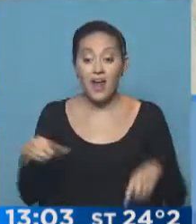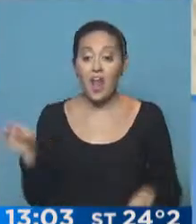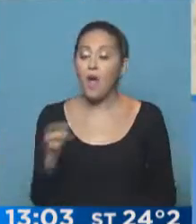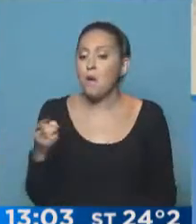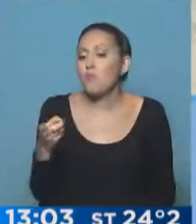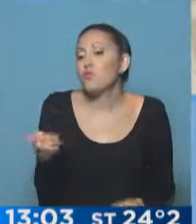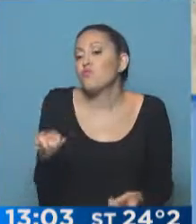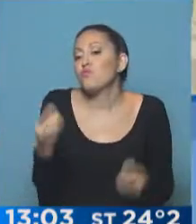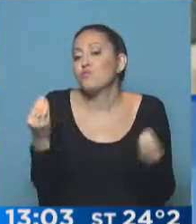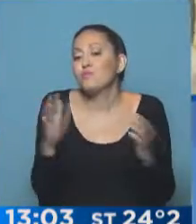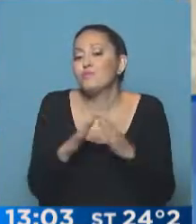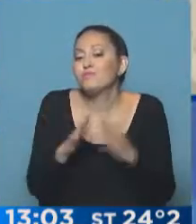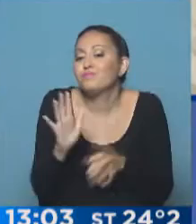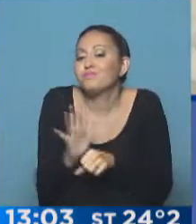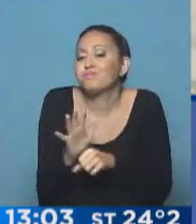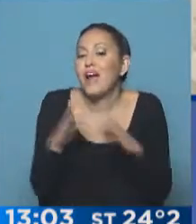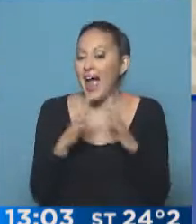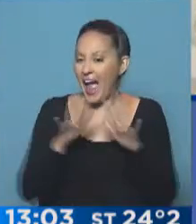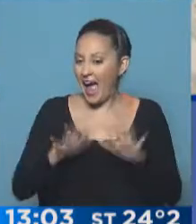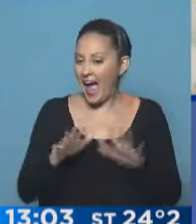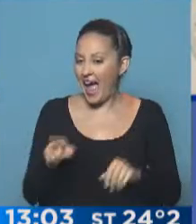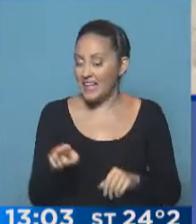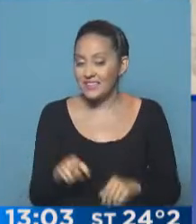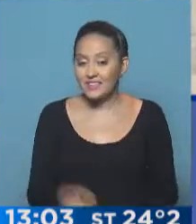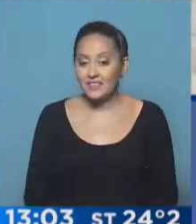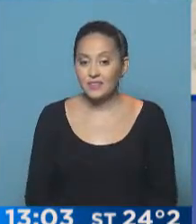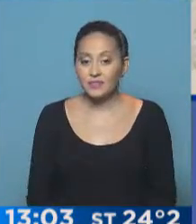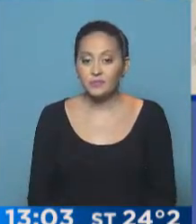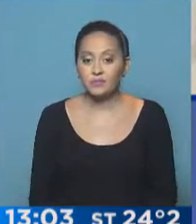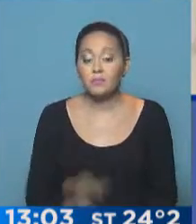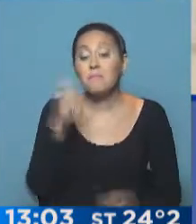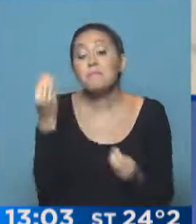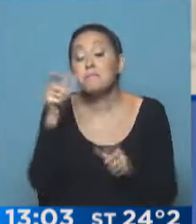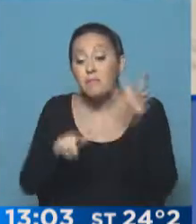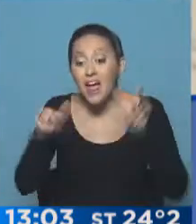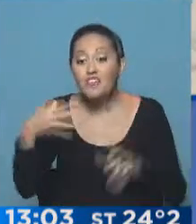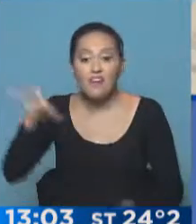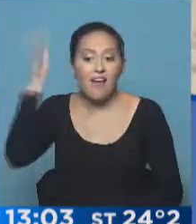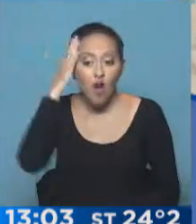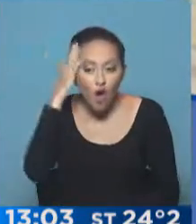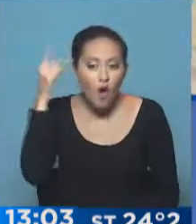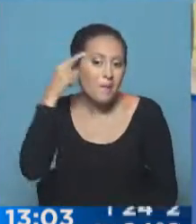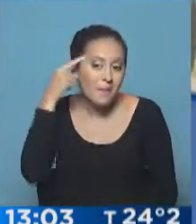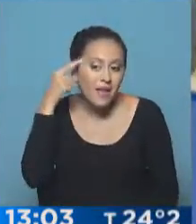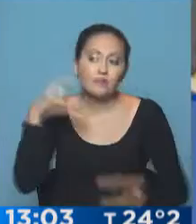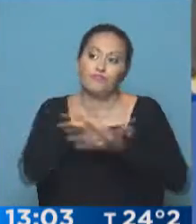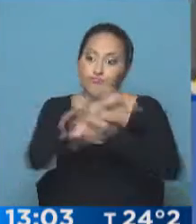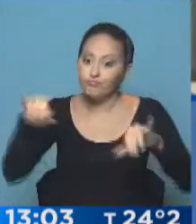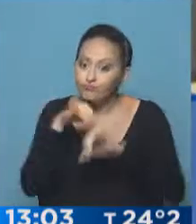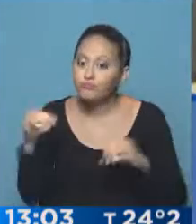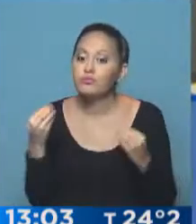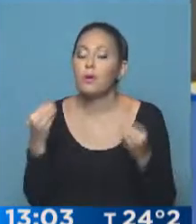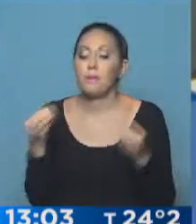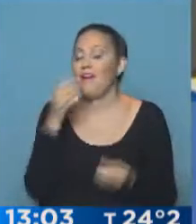casero un método muy doméstico pero que viene a cuento de cómo las personas ya van tomando conciencia de esta gran campaña a nivel nacional de fumigaciones no